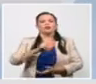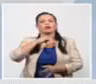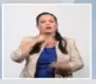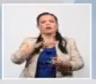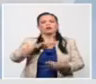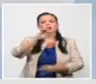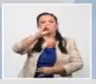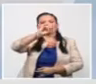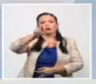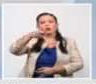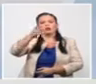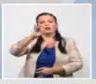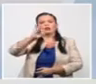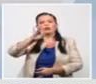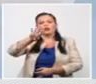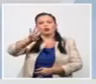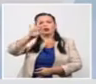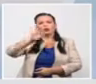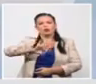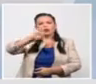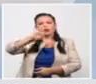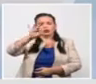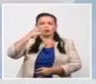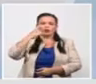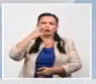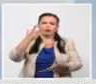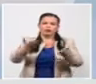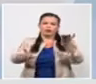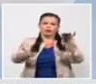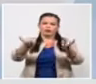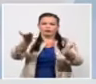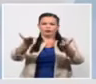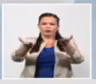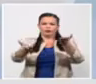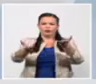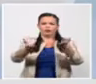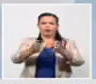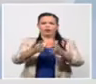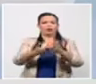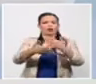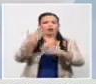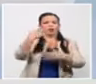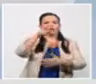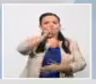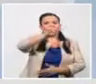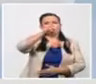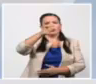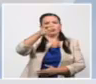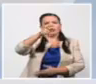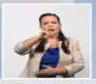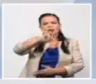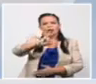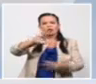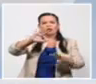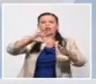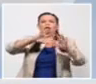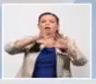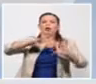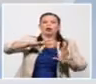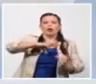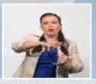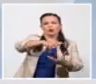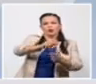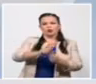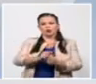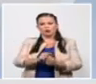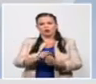0,74% contra la letalidad de 2,16 en el mundo y 2,30 en